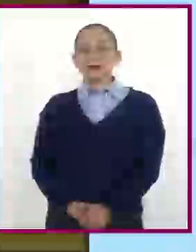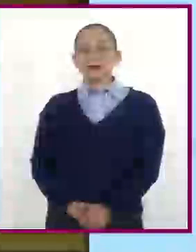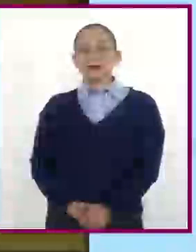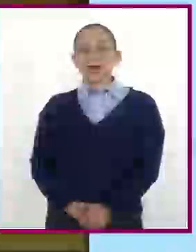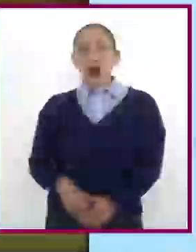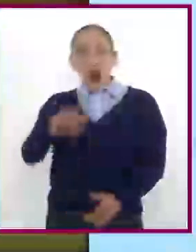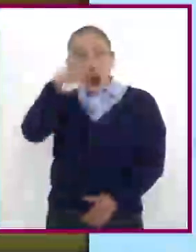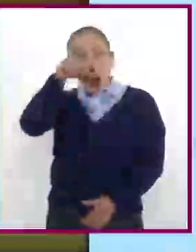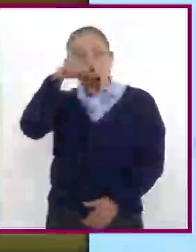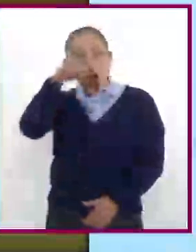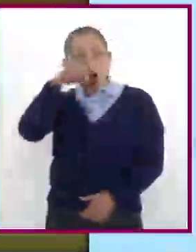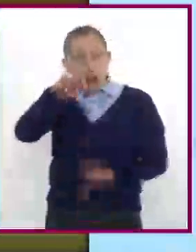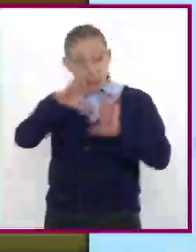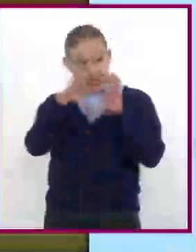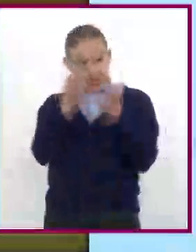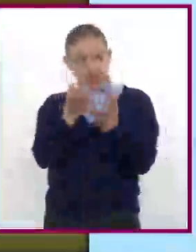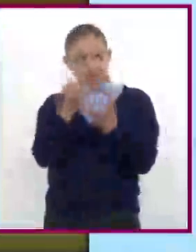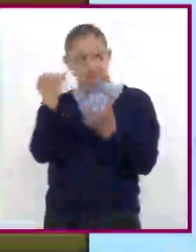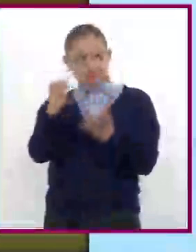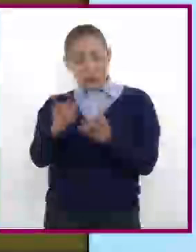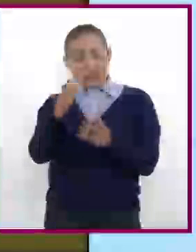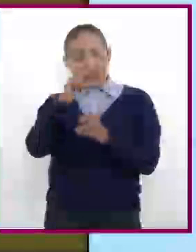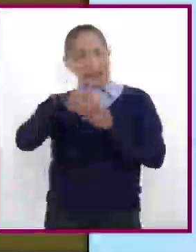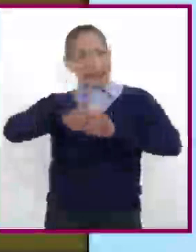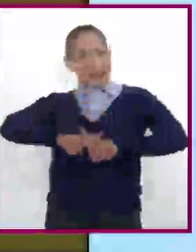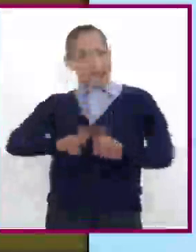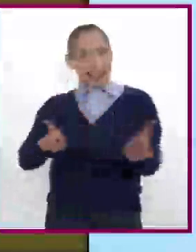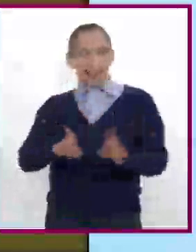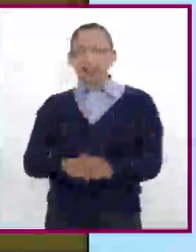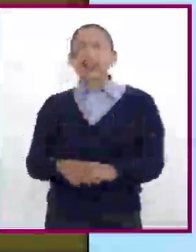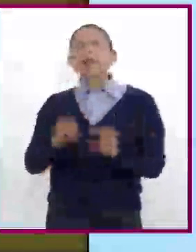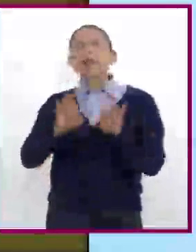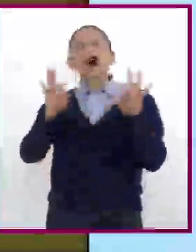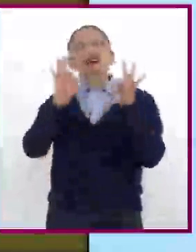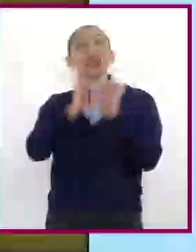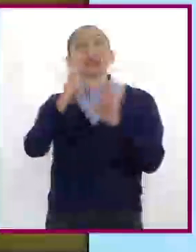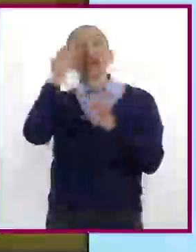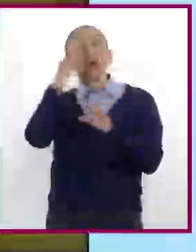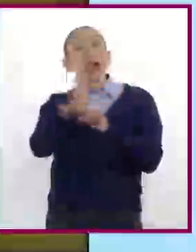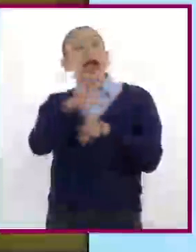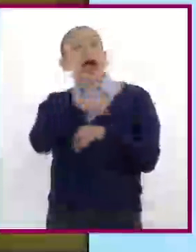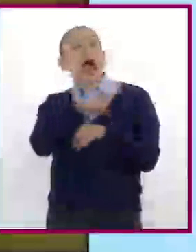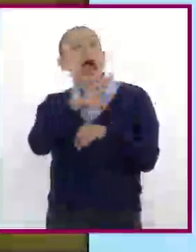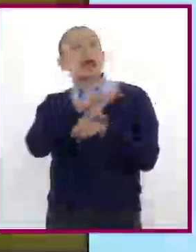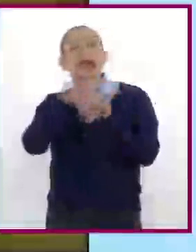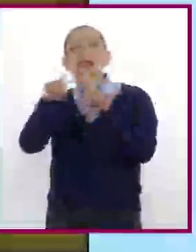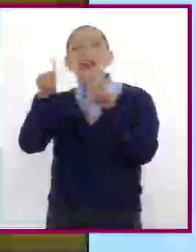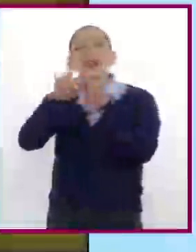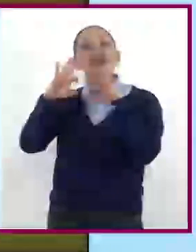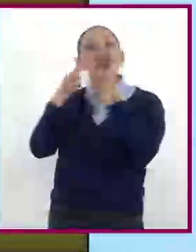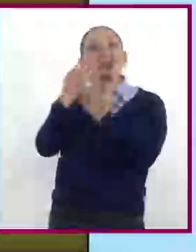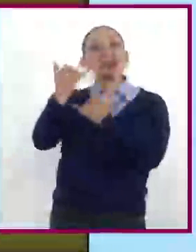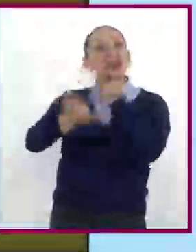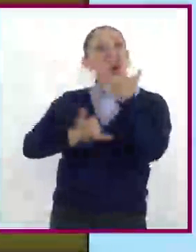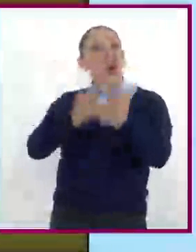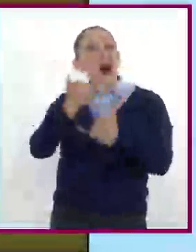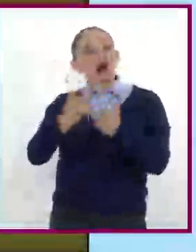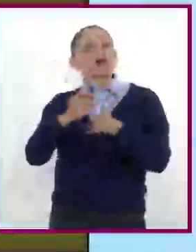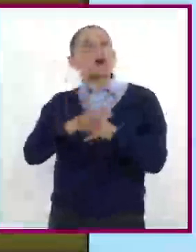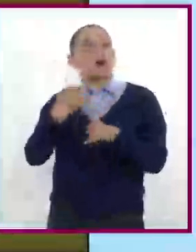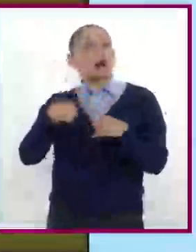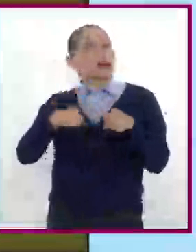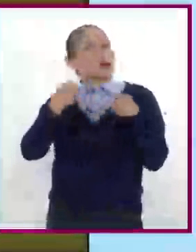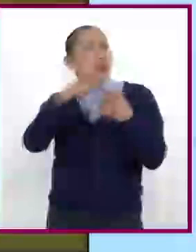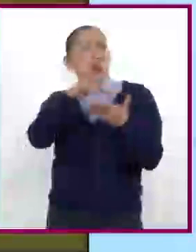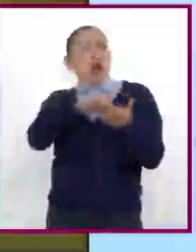¿Un guajolote pelota? Esto sí es diferente. Lo importante es que sepamos que existen diversas formas de jugar porque vivimos